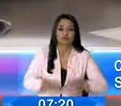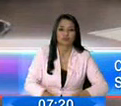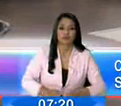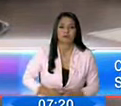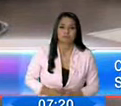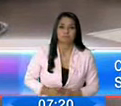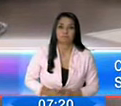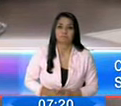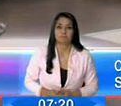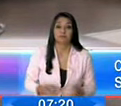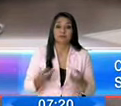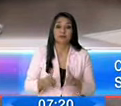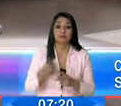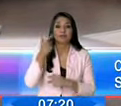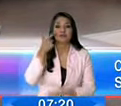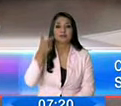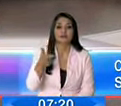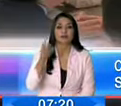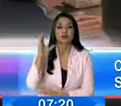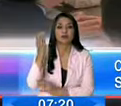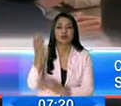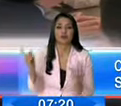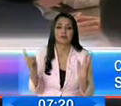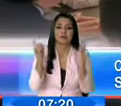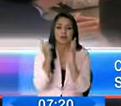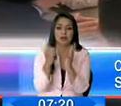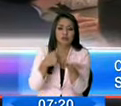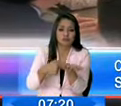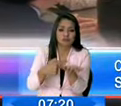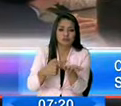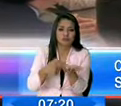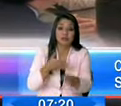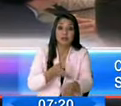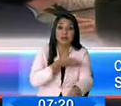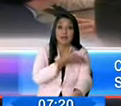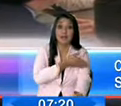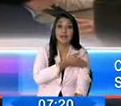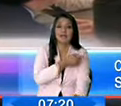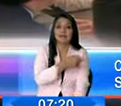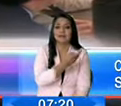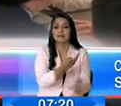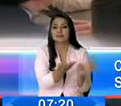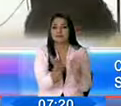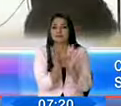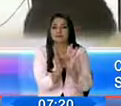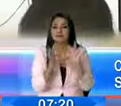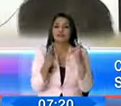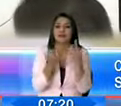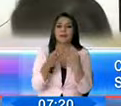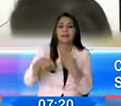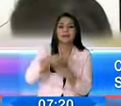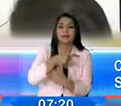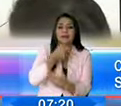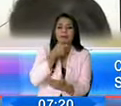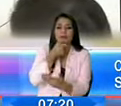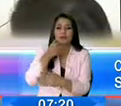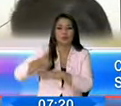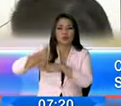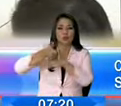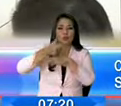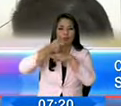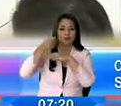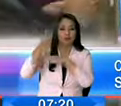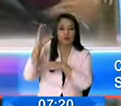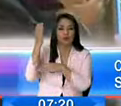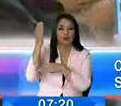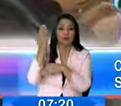tuvo un acercamiento con la Fiscalía General de Colombia. Estos encuentros se dan luego de la reunión que mantuvieron los familiares de los periodistas con las máximas autoridades del país